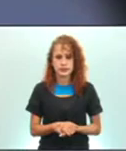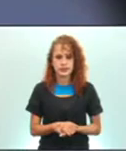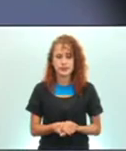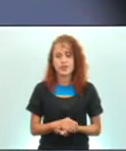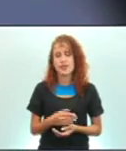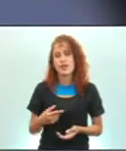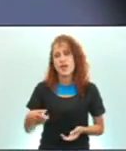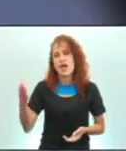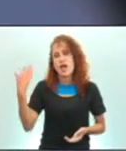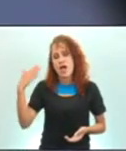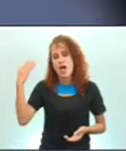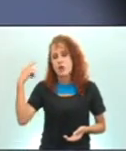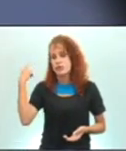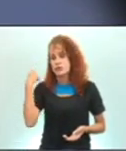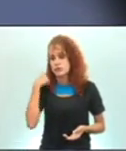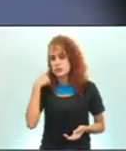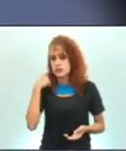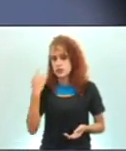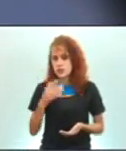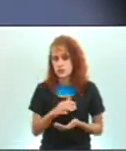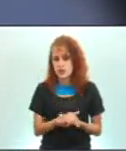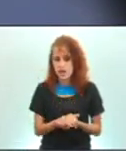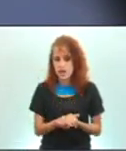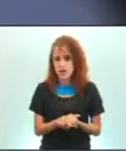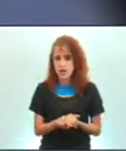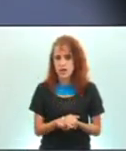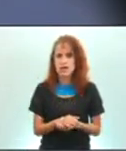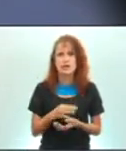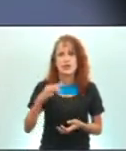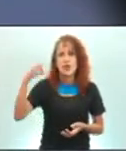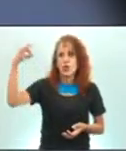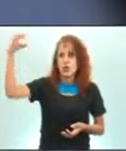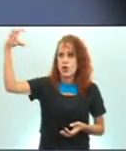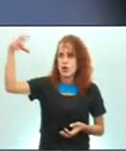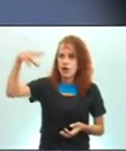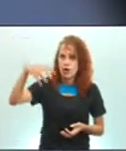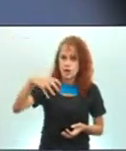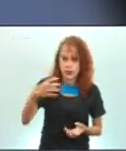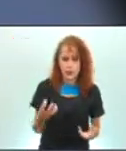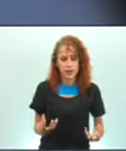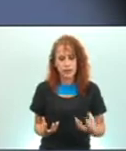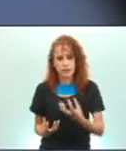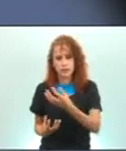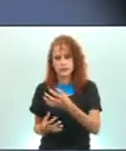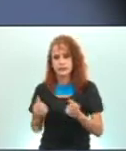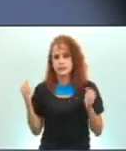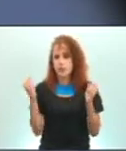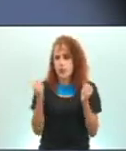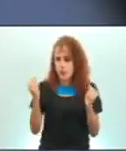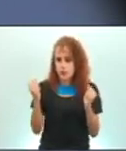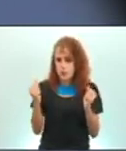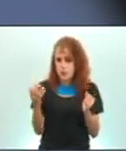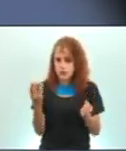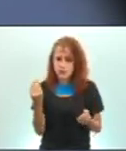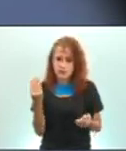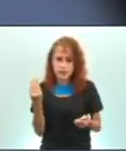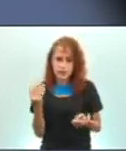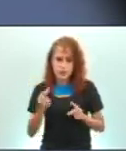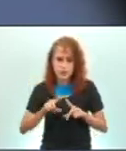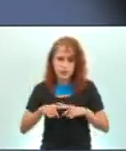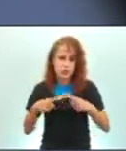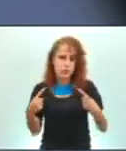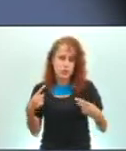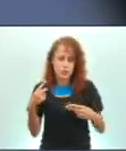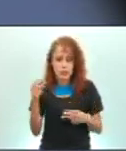Lo que ha venido ocurriendo en las últimas décadas es un reforzamiento del efecto invernadero, producto del desarrollo industrial generado por el